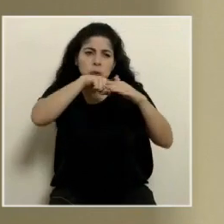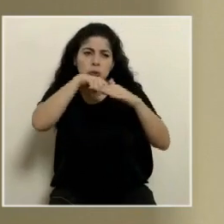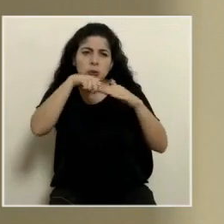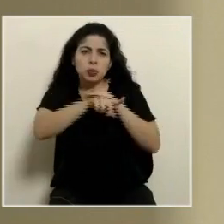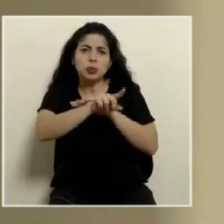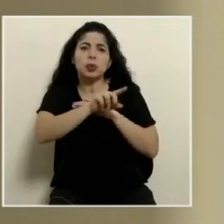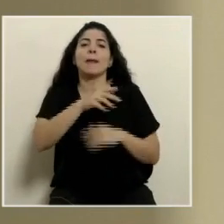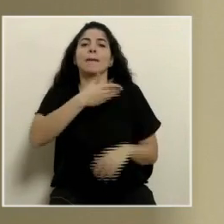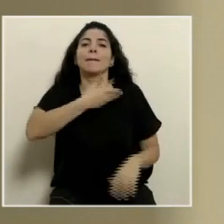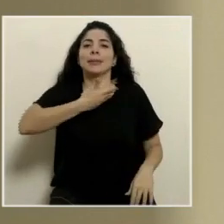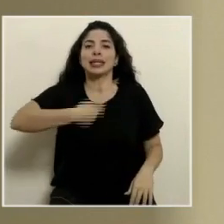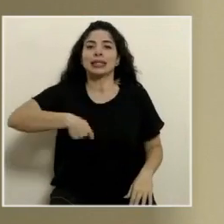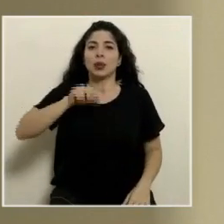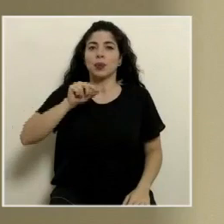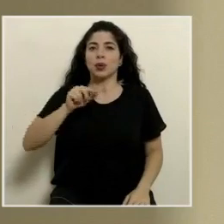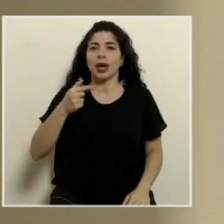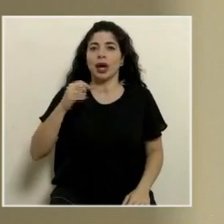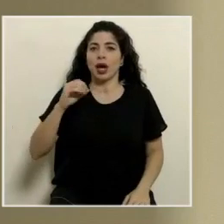sitio